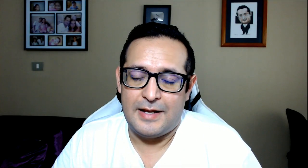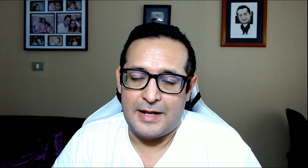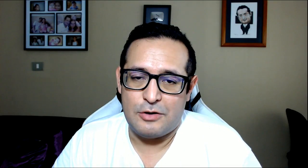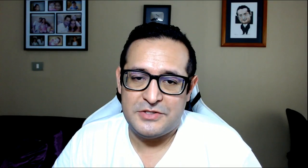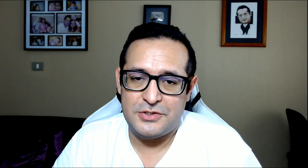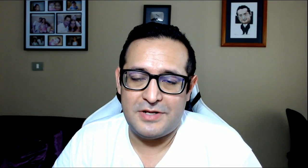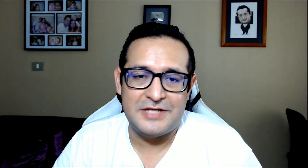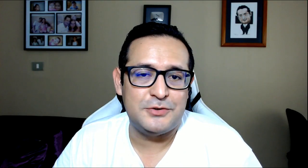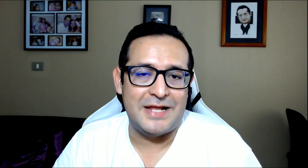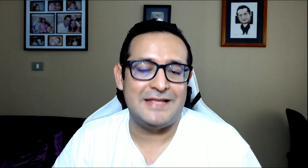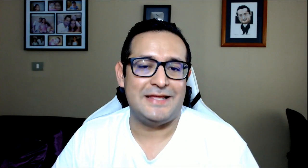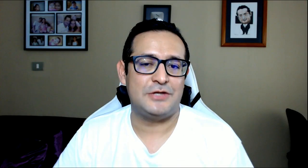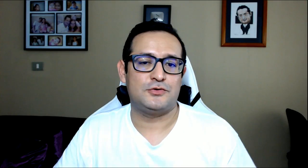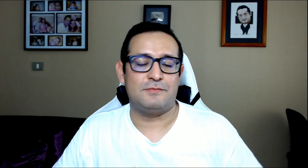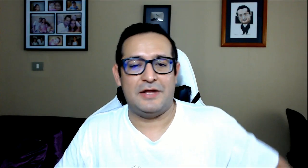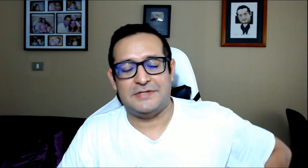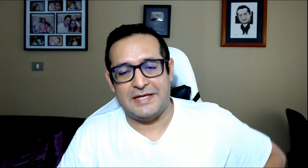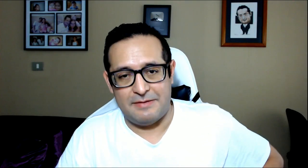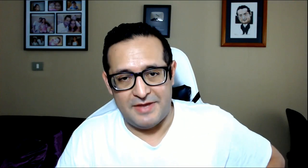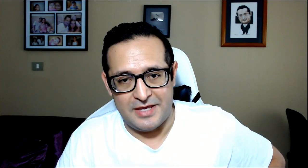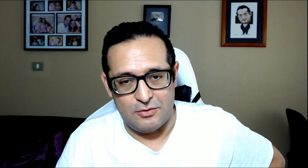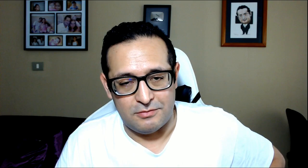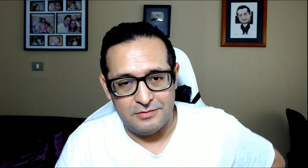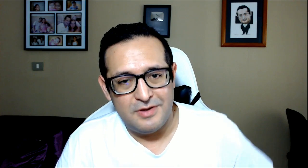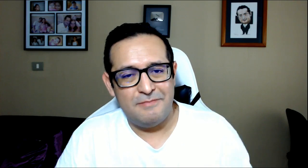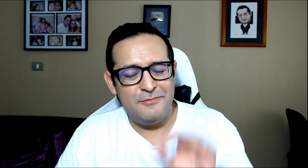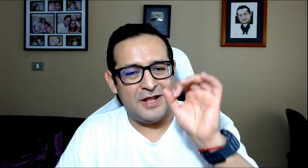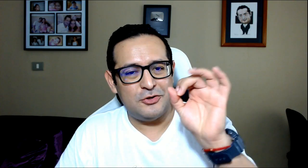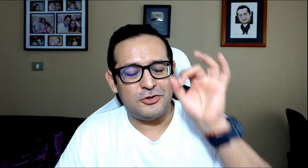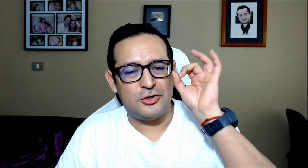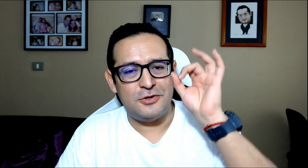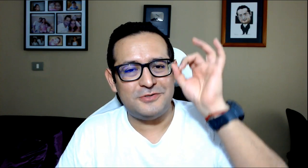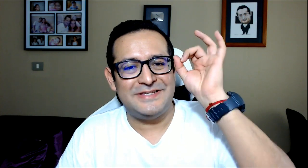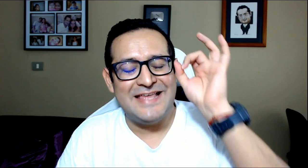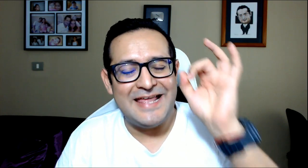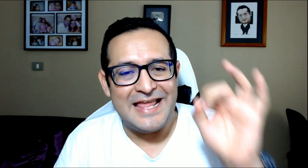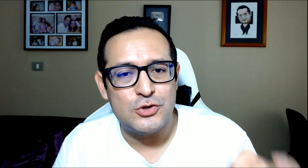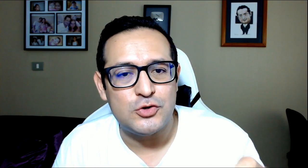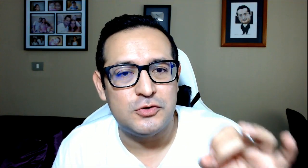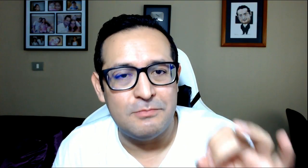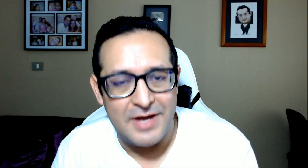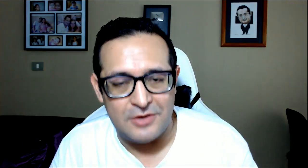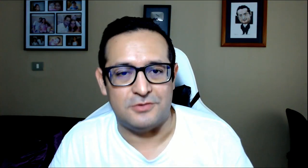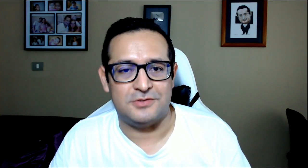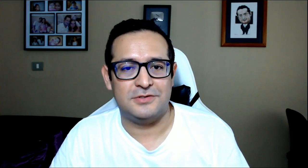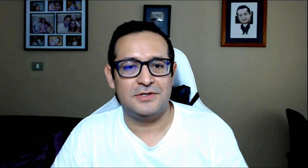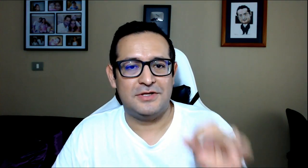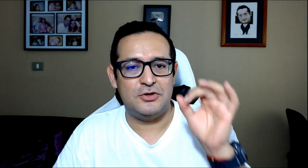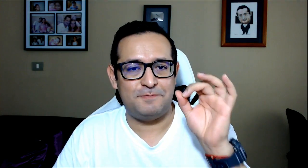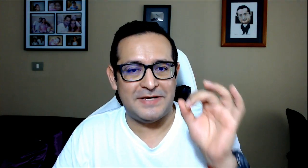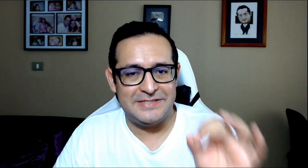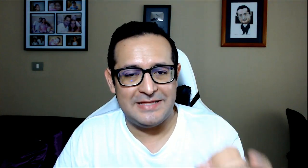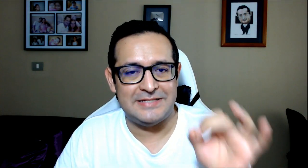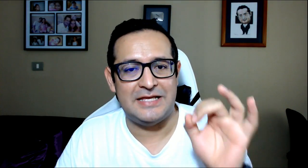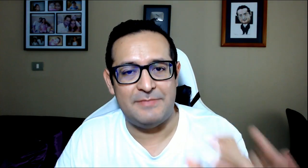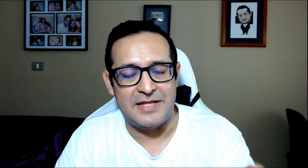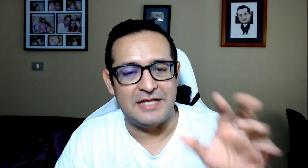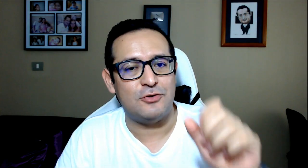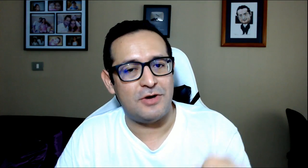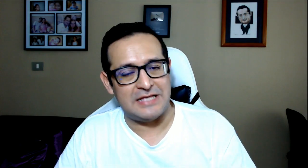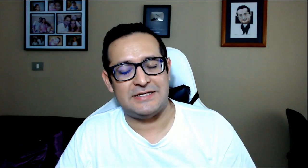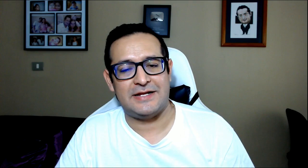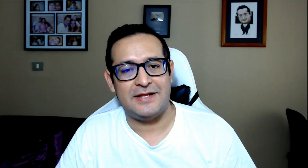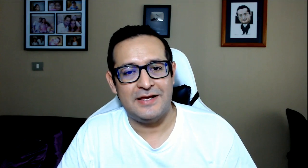la comisión nacional de derechos humanos aqui en mexico violando todos los derechos humanos de los pacientes terminales